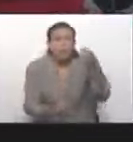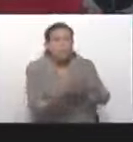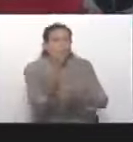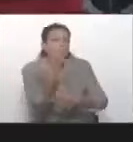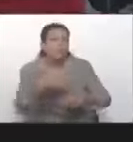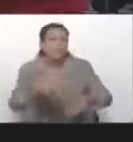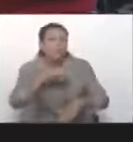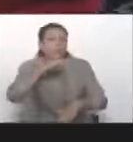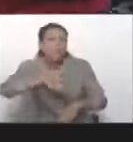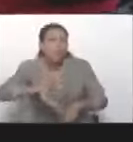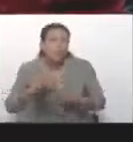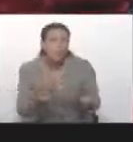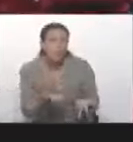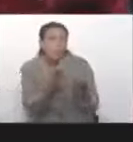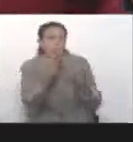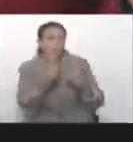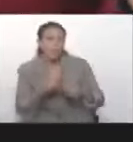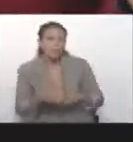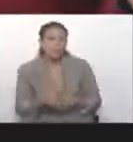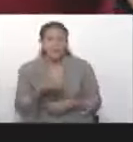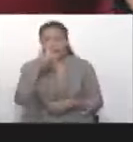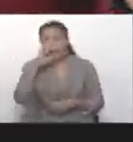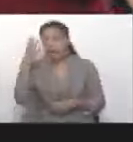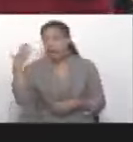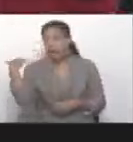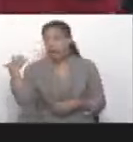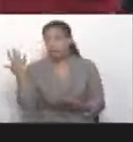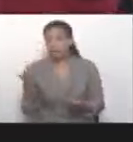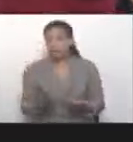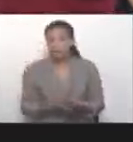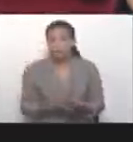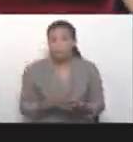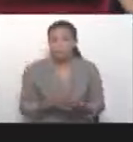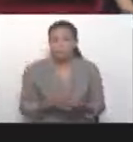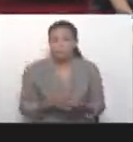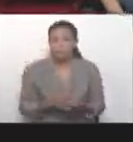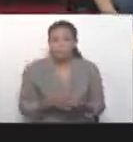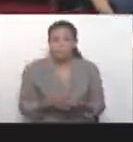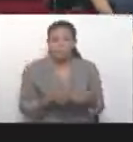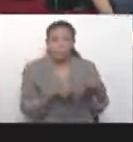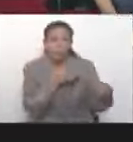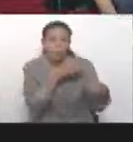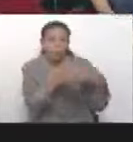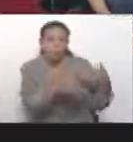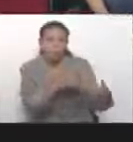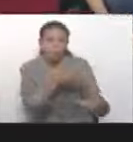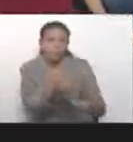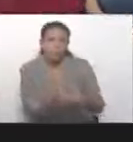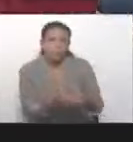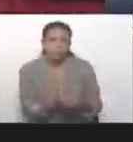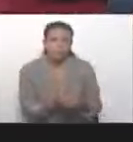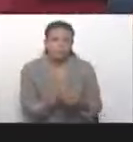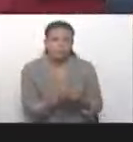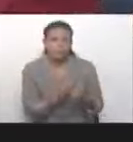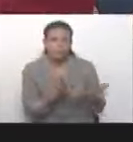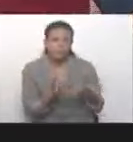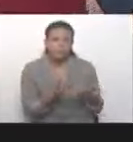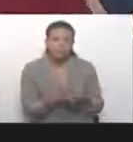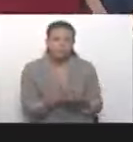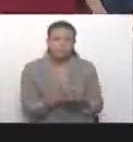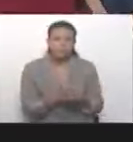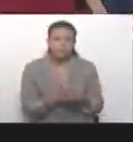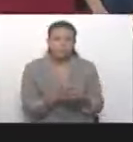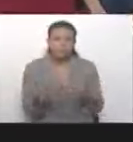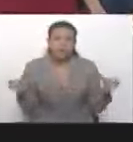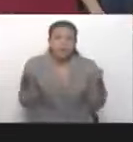arma? Todo eso se arma con los, bueno, en los años. 100 años. De, sí, yo creo que un poquito. Poco más, ¿verdad? Yo creo que un poco más, porque